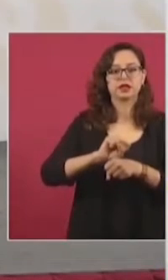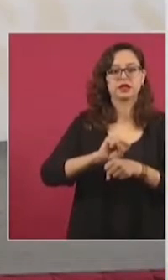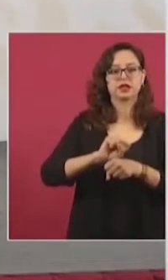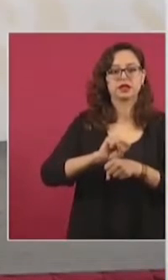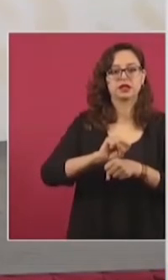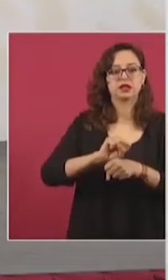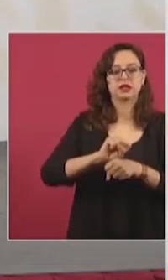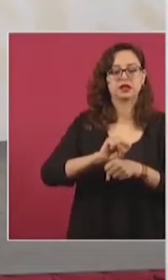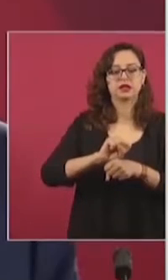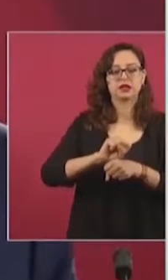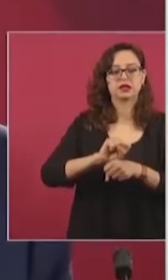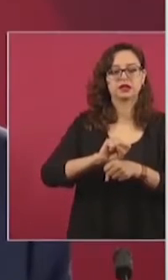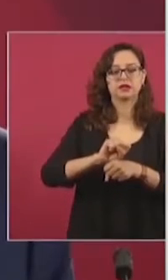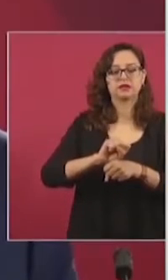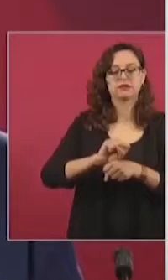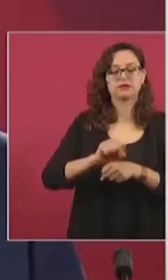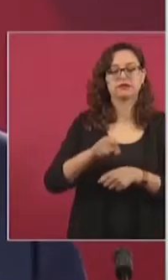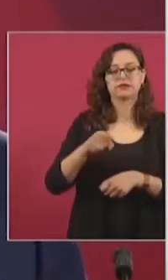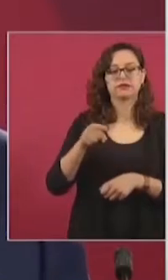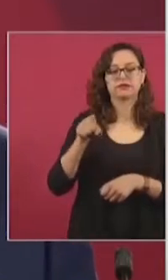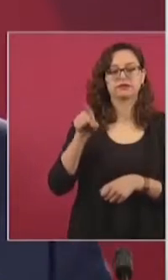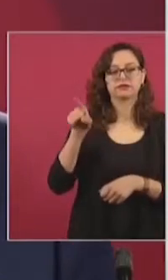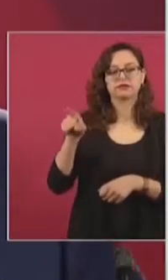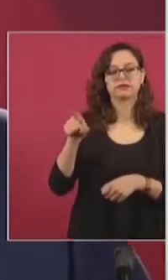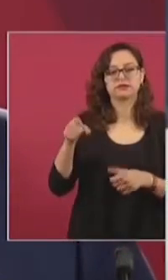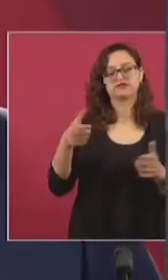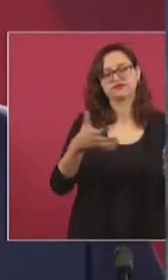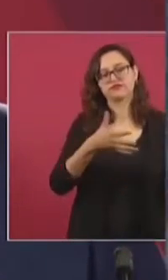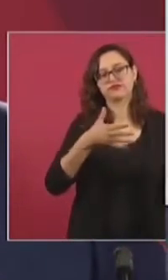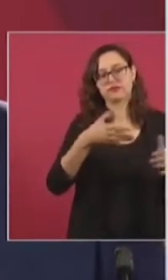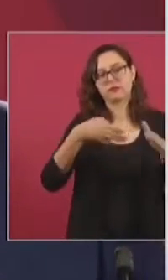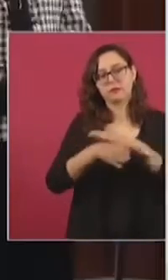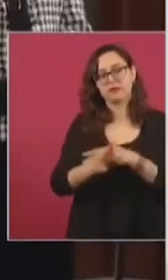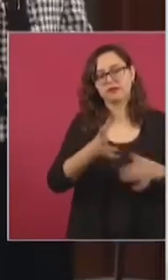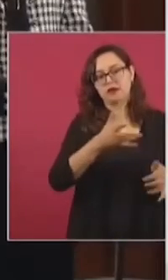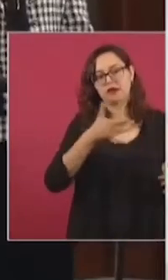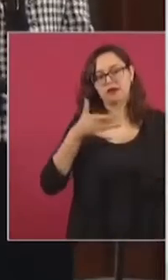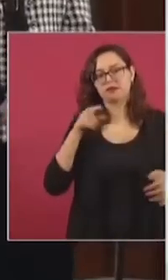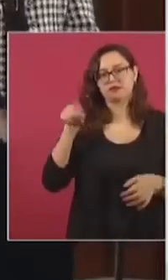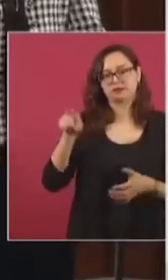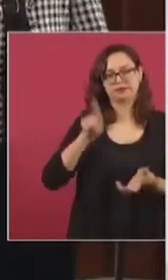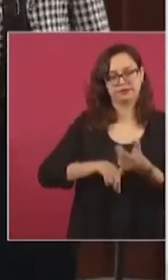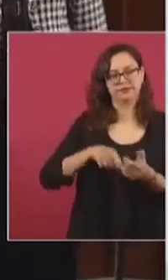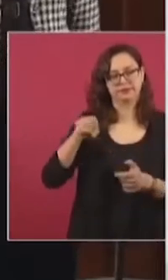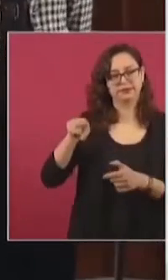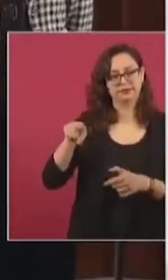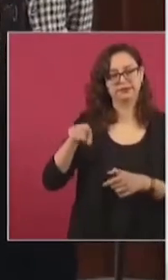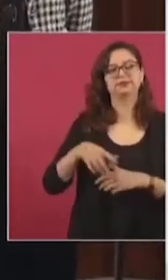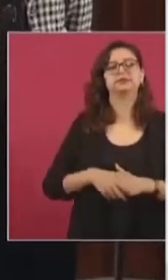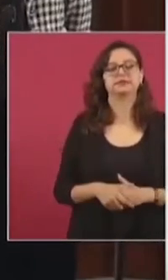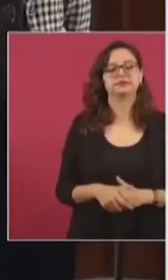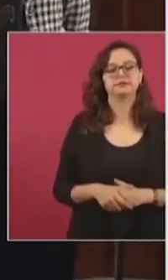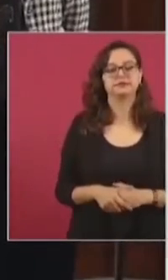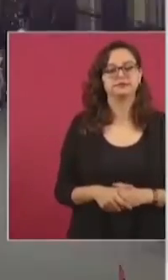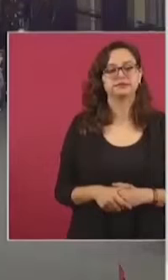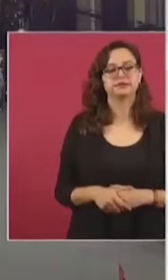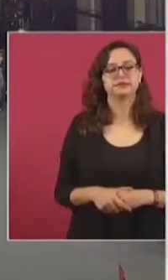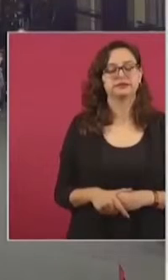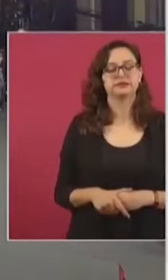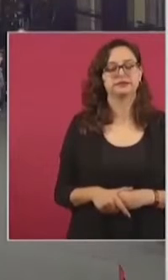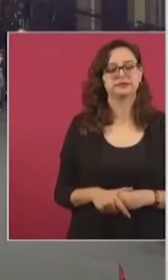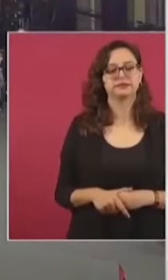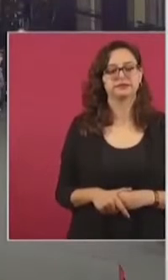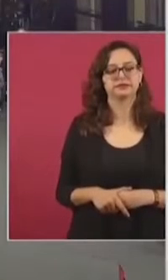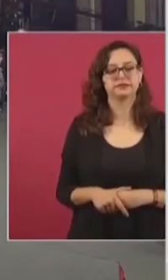ramírez ahora en todos los casos lo que yo pienso y al menos me queda esa percepción lo que menos ha importado realmente